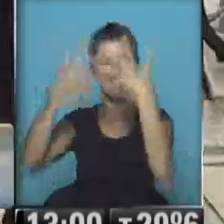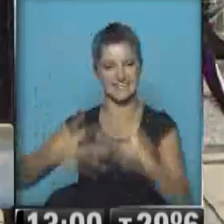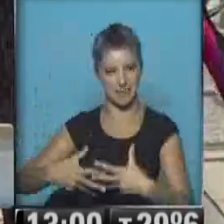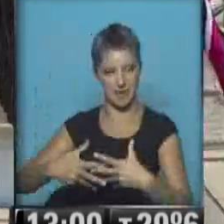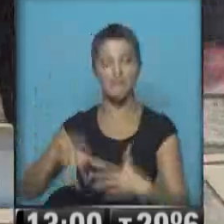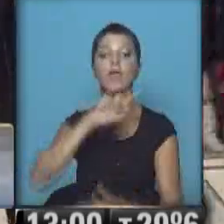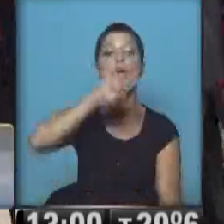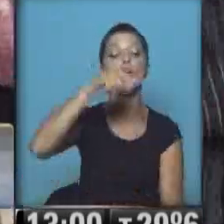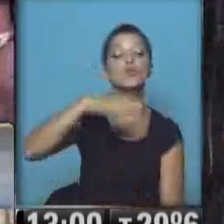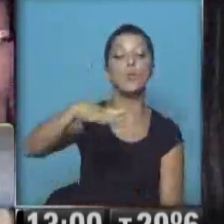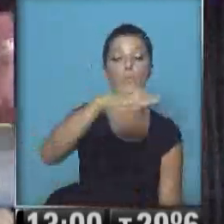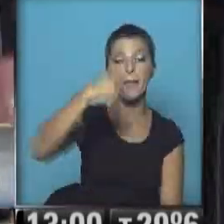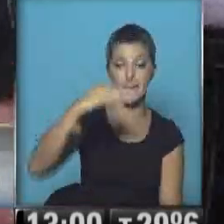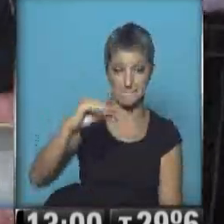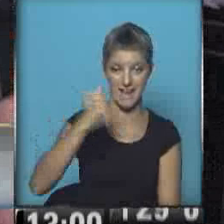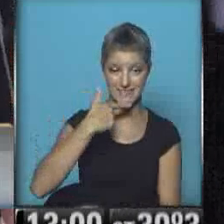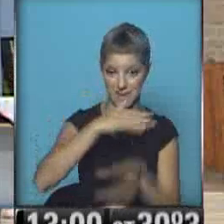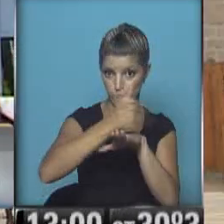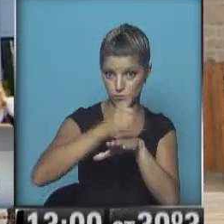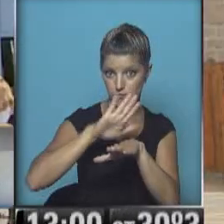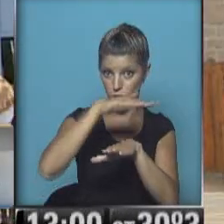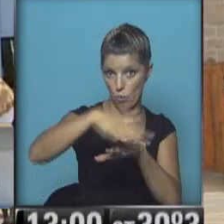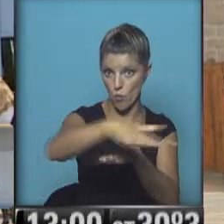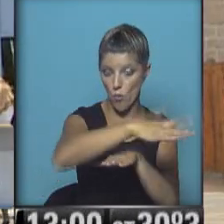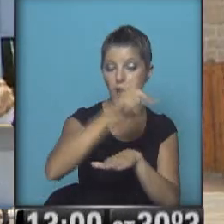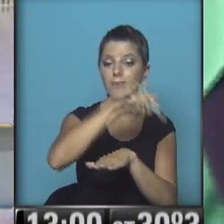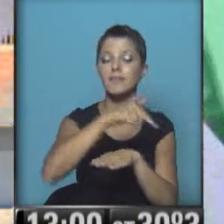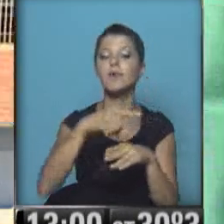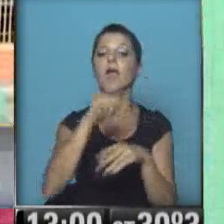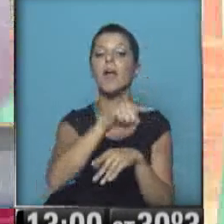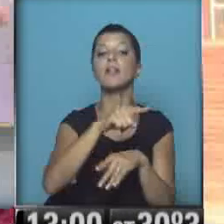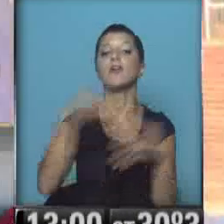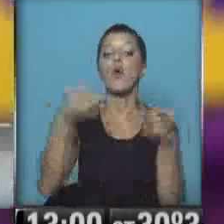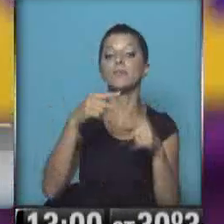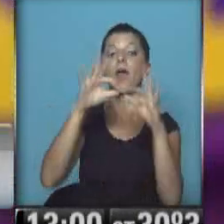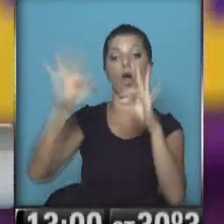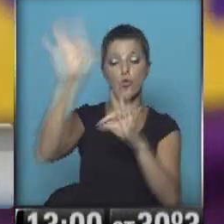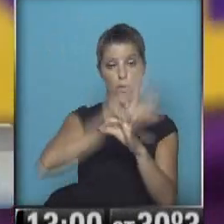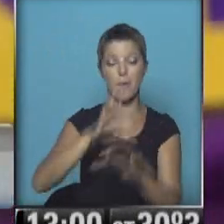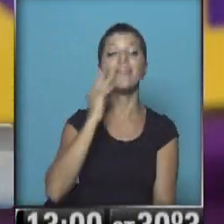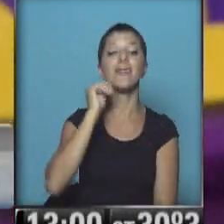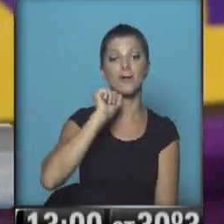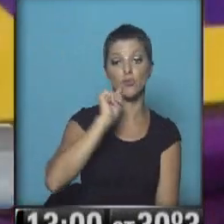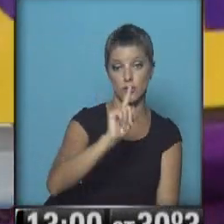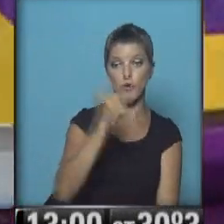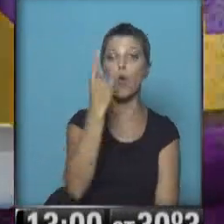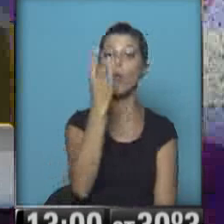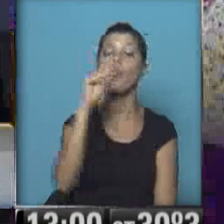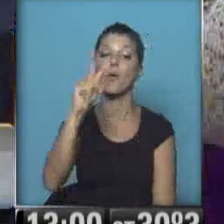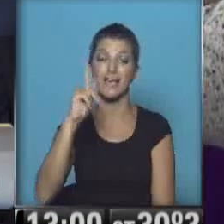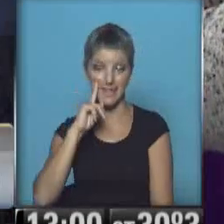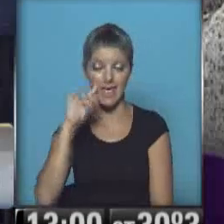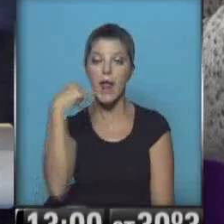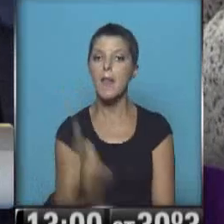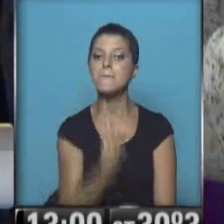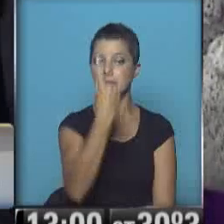lado del Canal de la Mancha. El antieuropeo Partido de la Independencia del Reino Unido, UKIP, logró por primera